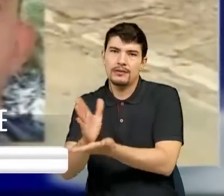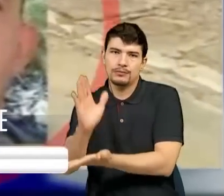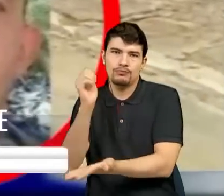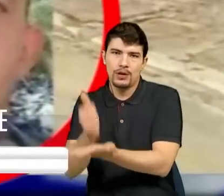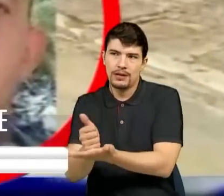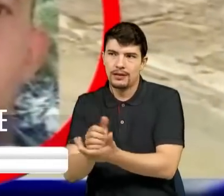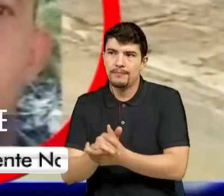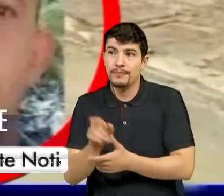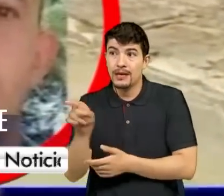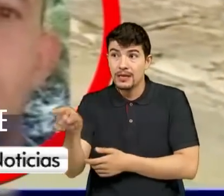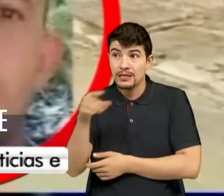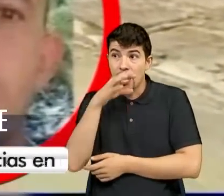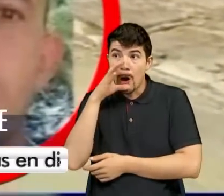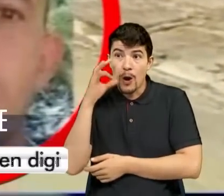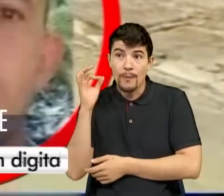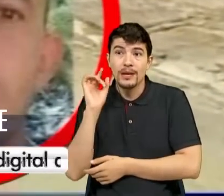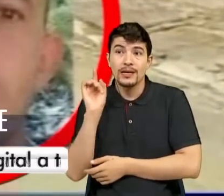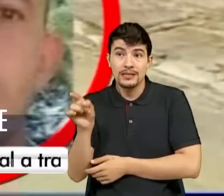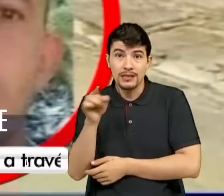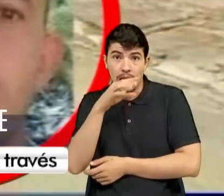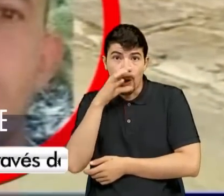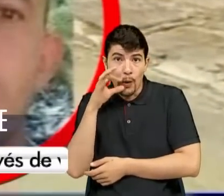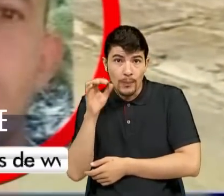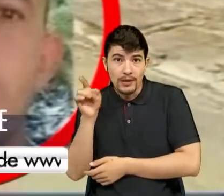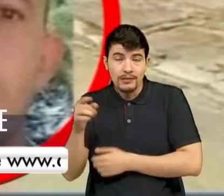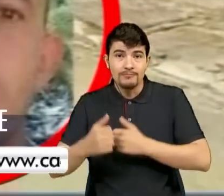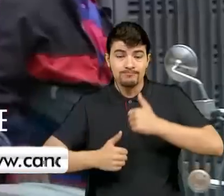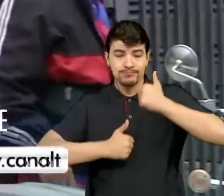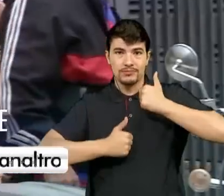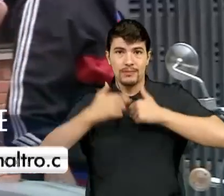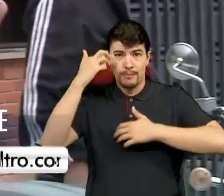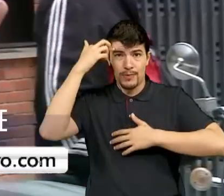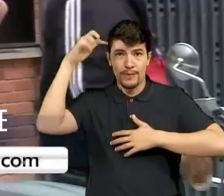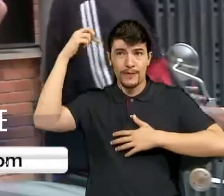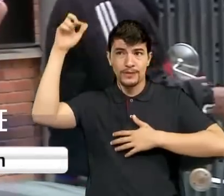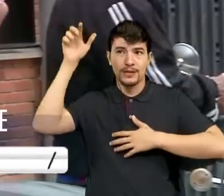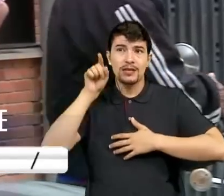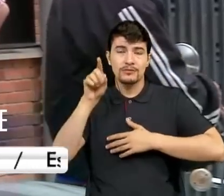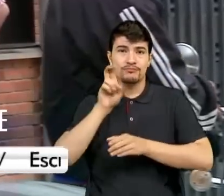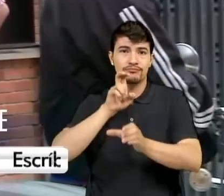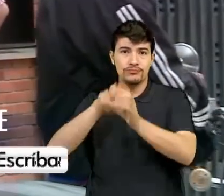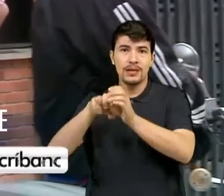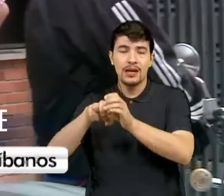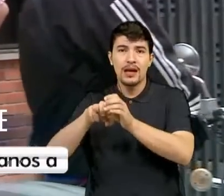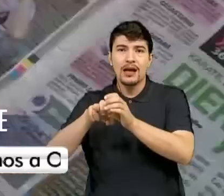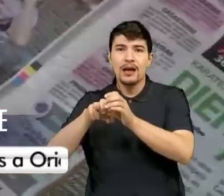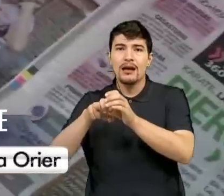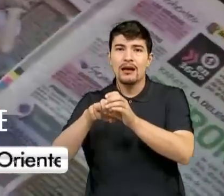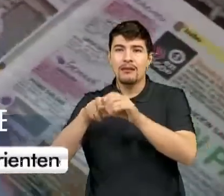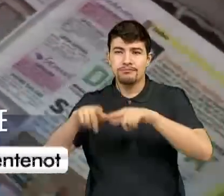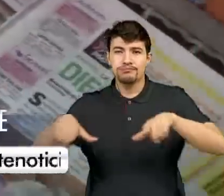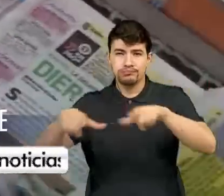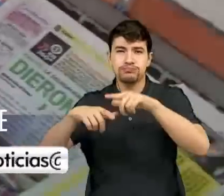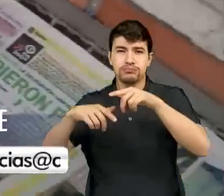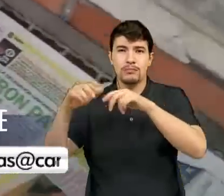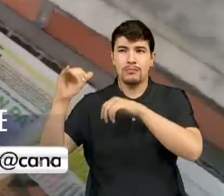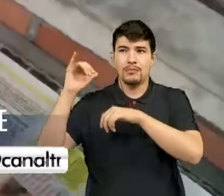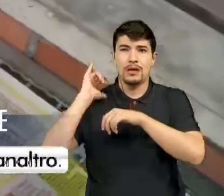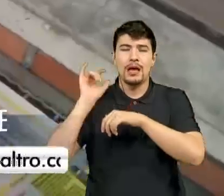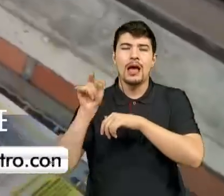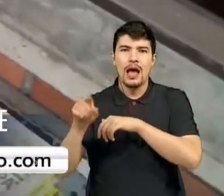hombre, quien sería el presunto autor del homicidio, un soldado profesional adscrito al Batallón Galán en El Socorro, se